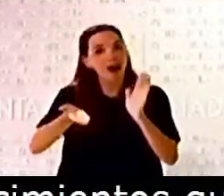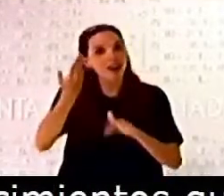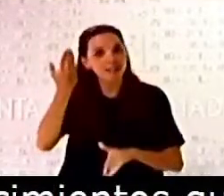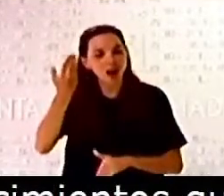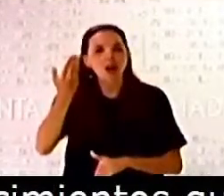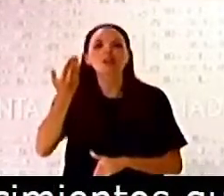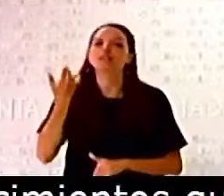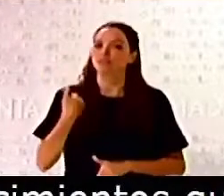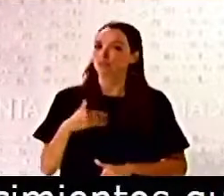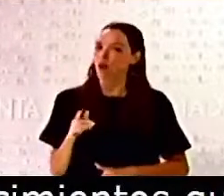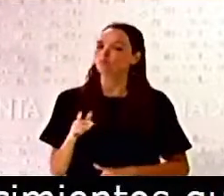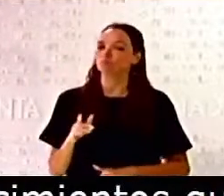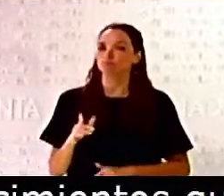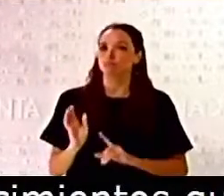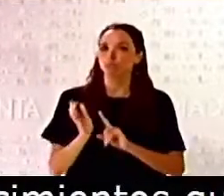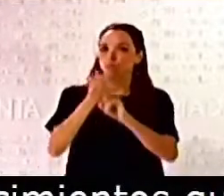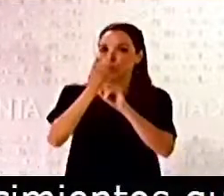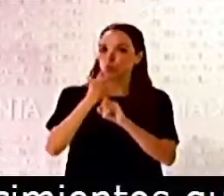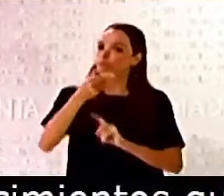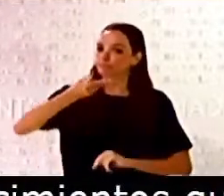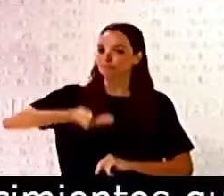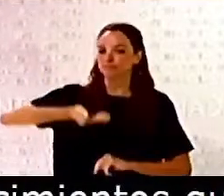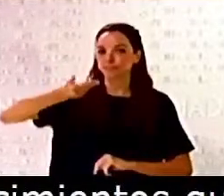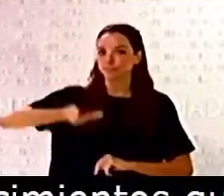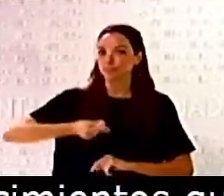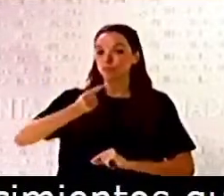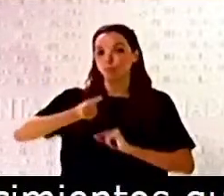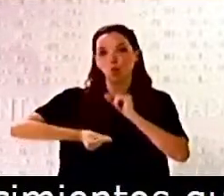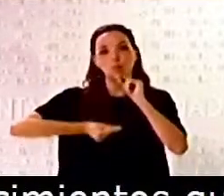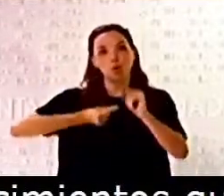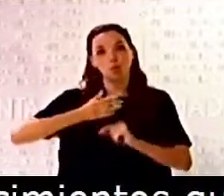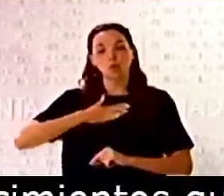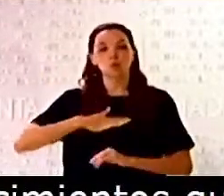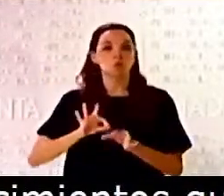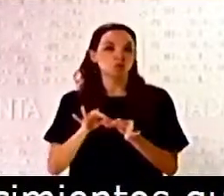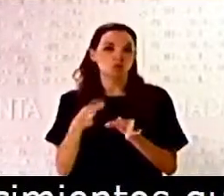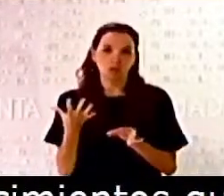muy importante y que crece afortunadamente día a día.